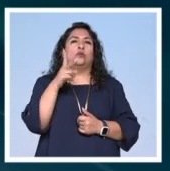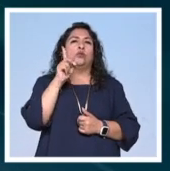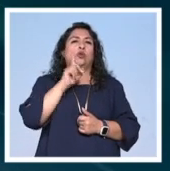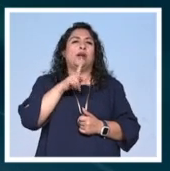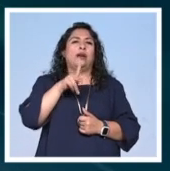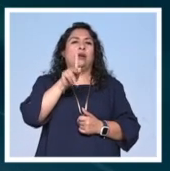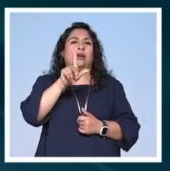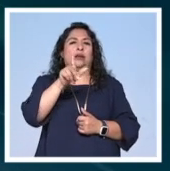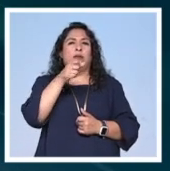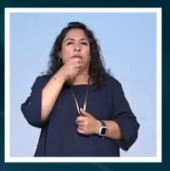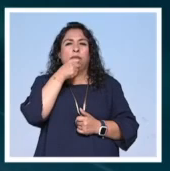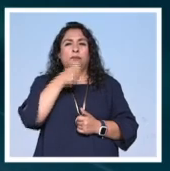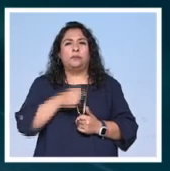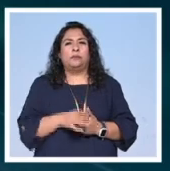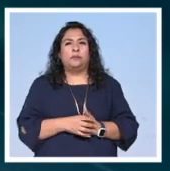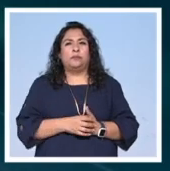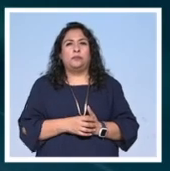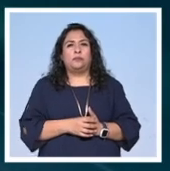Katia León